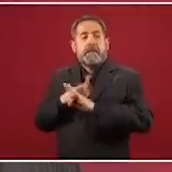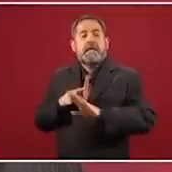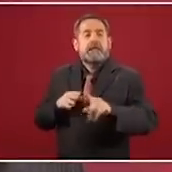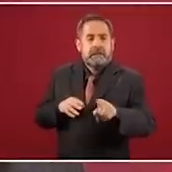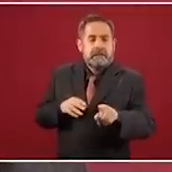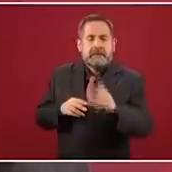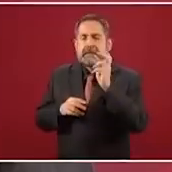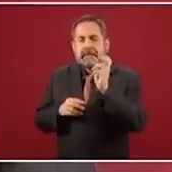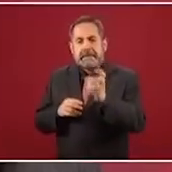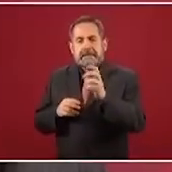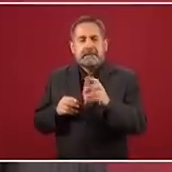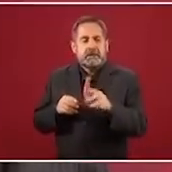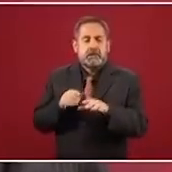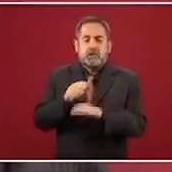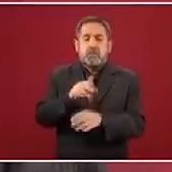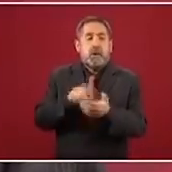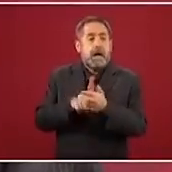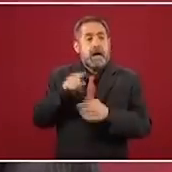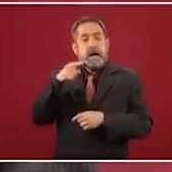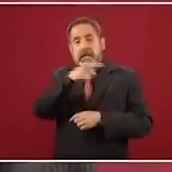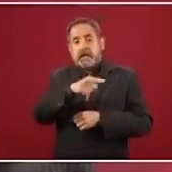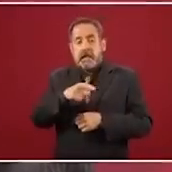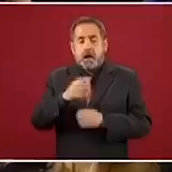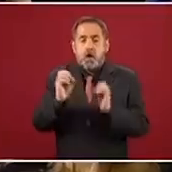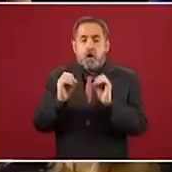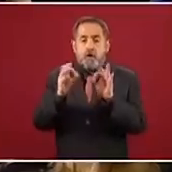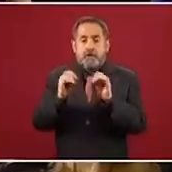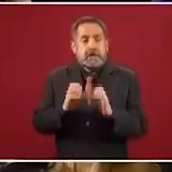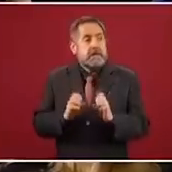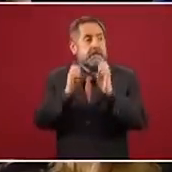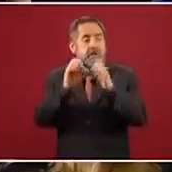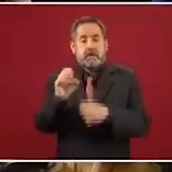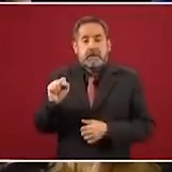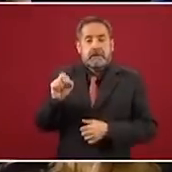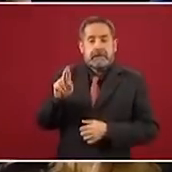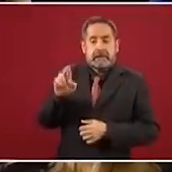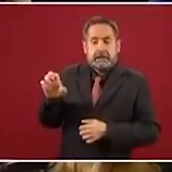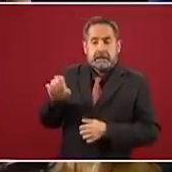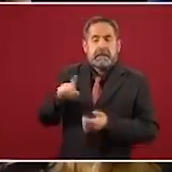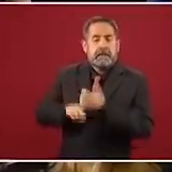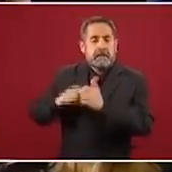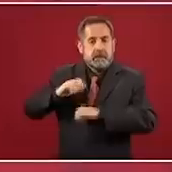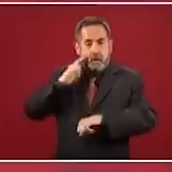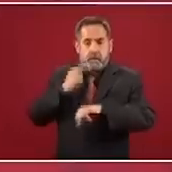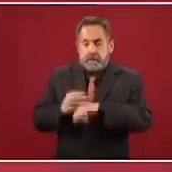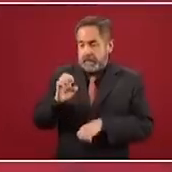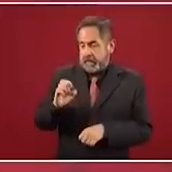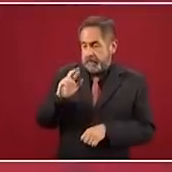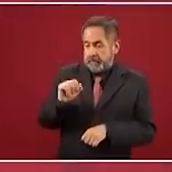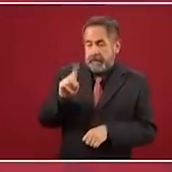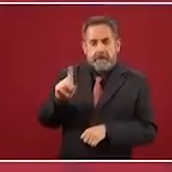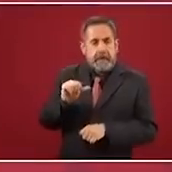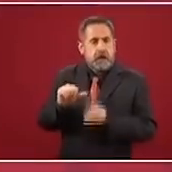Va a ser en Relaciones Exteriores, Marcelo Ebrard, a las 11 de la mañana.